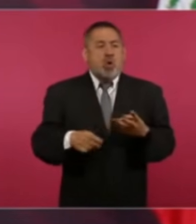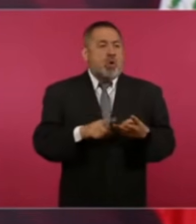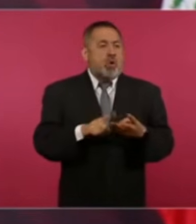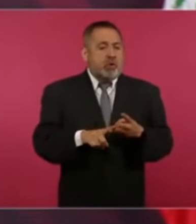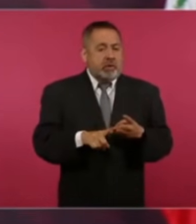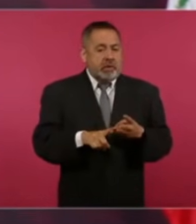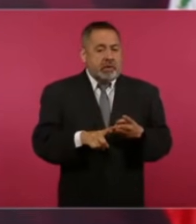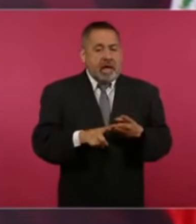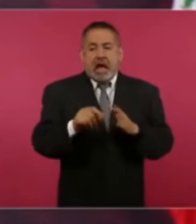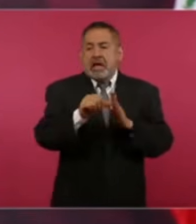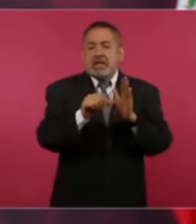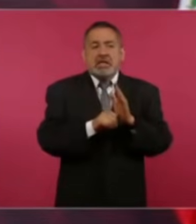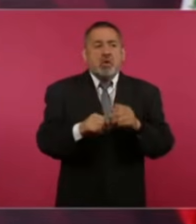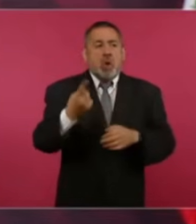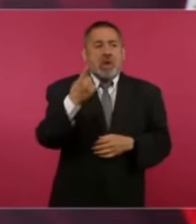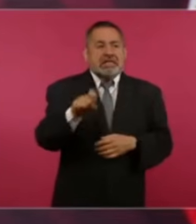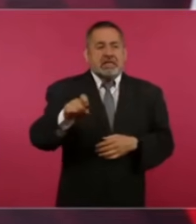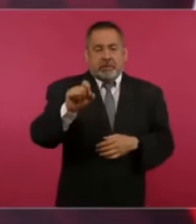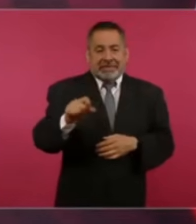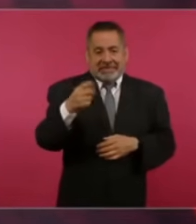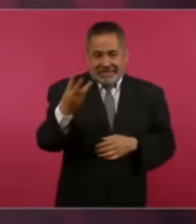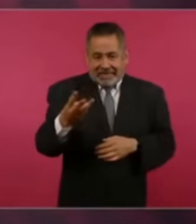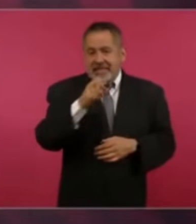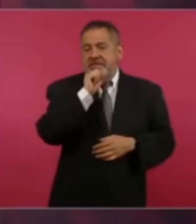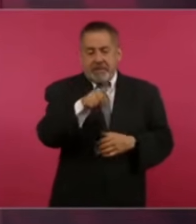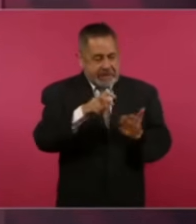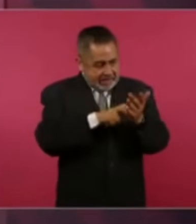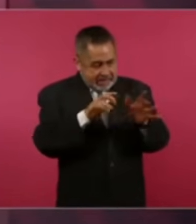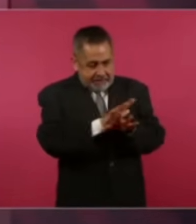modificaron el artículo 123